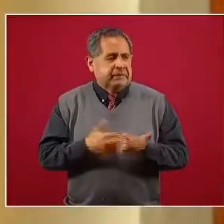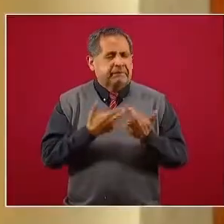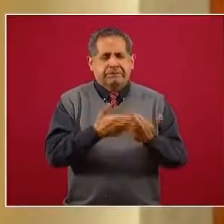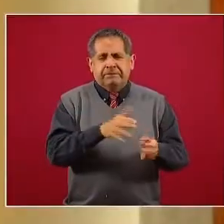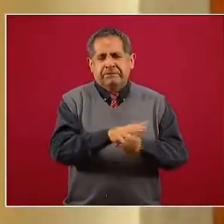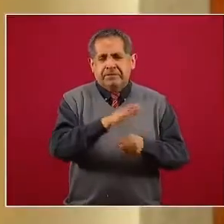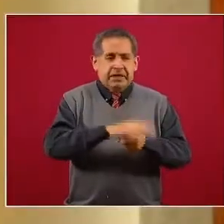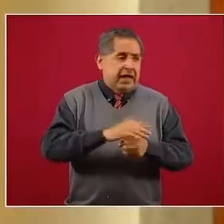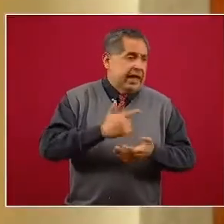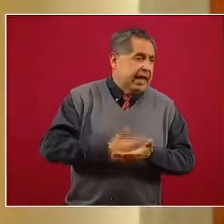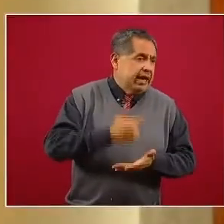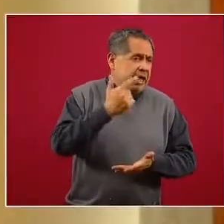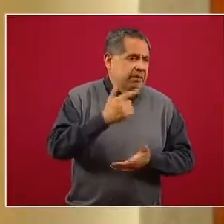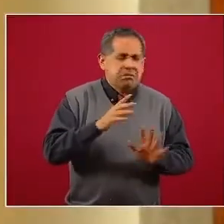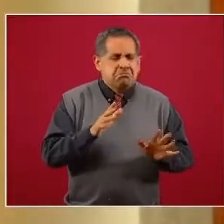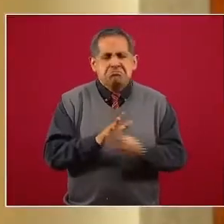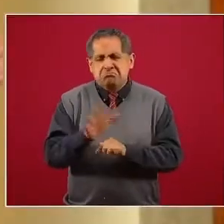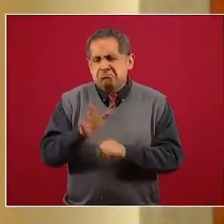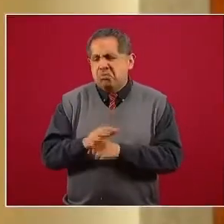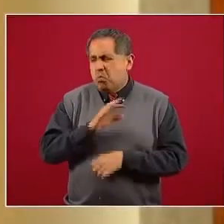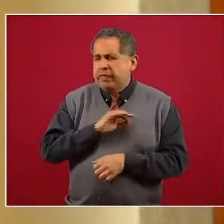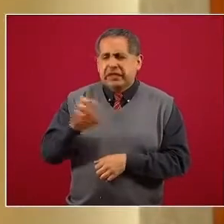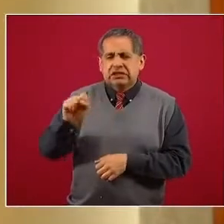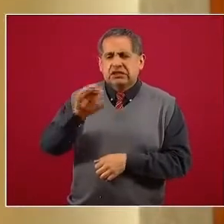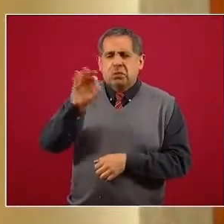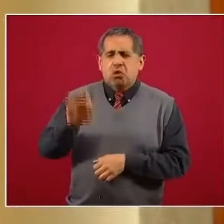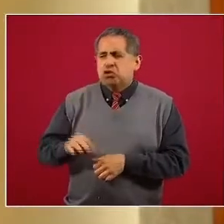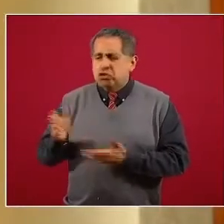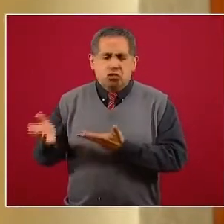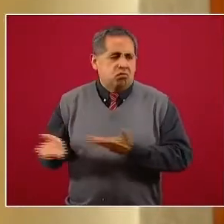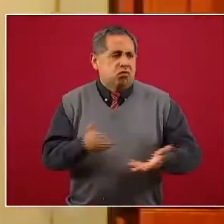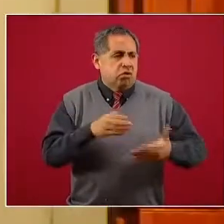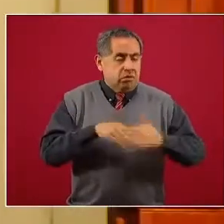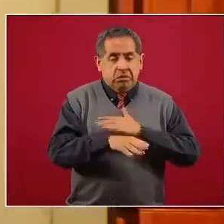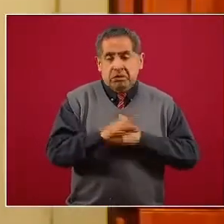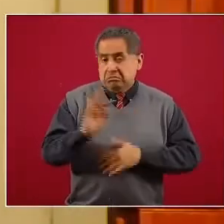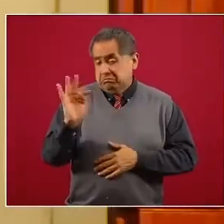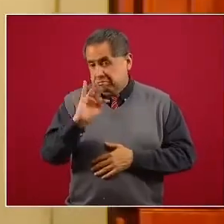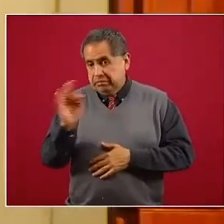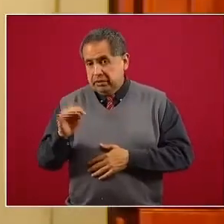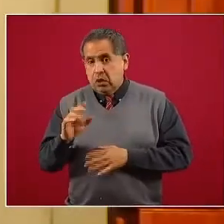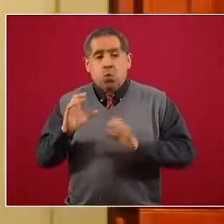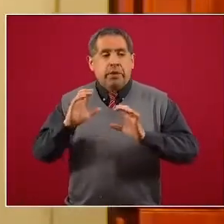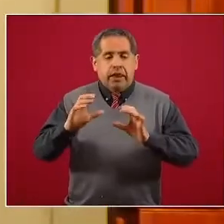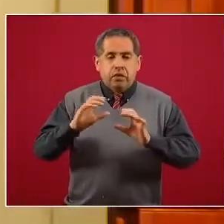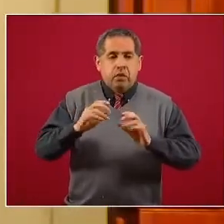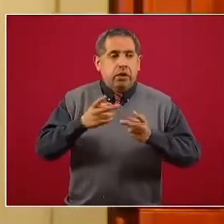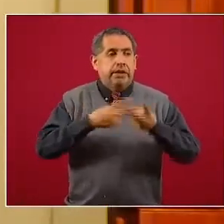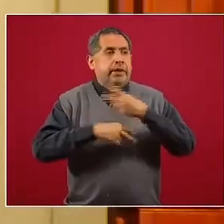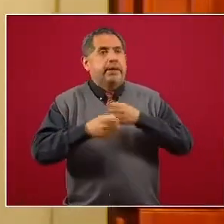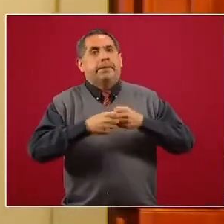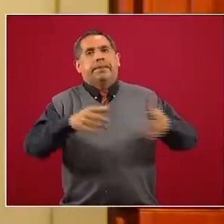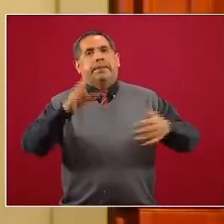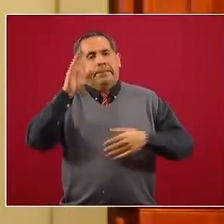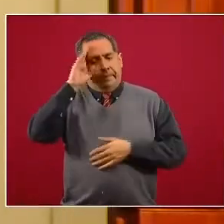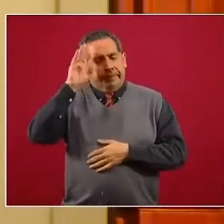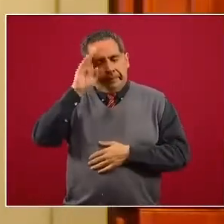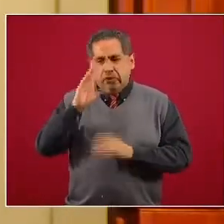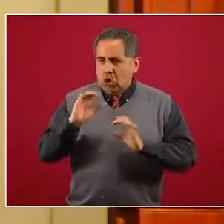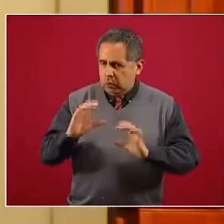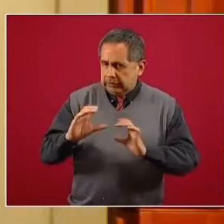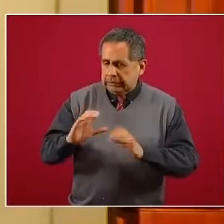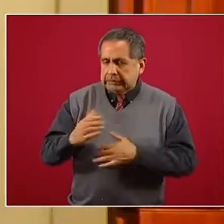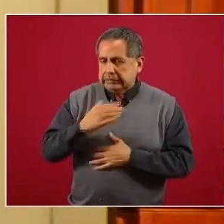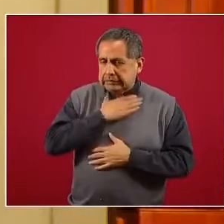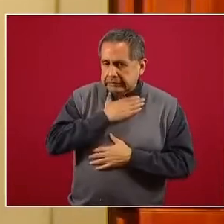más al 60%, entonces mucho cuidado, mucho ojo que esto no vaya lógicamente a producir alguna